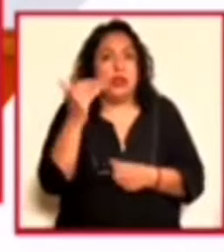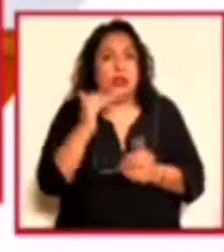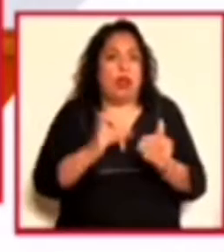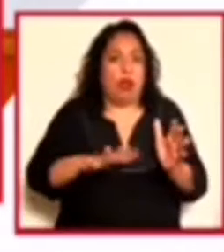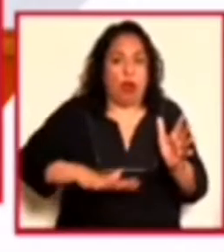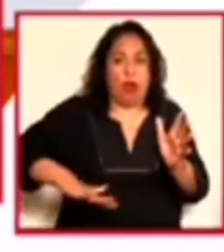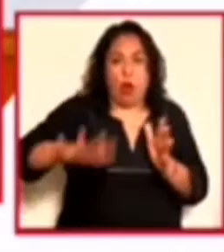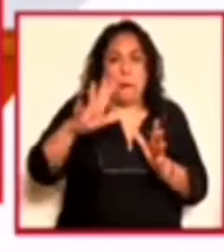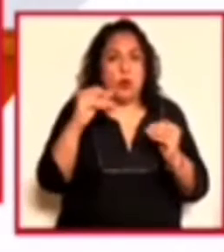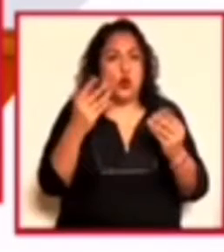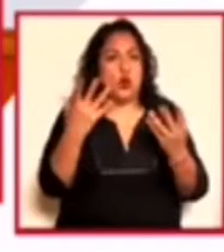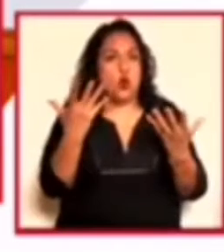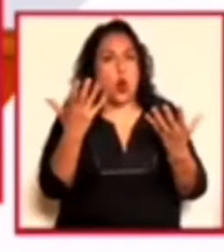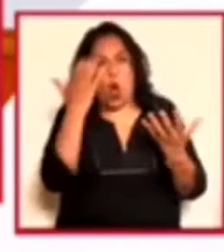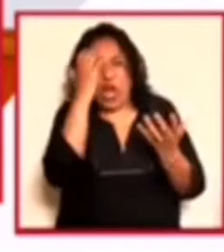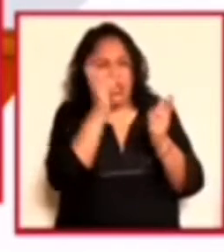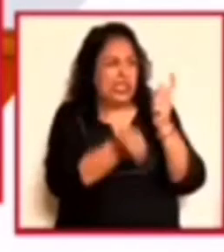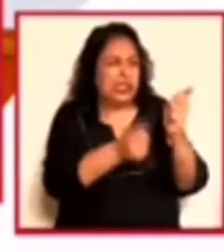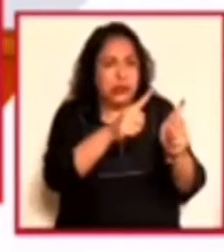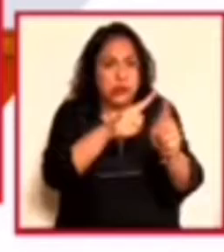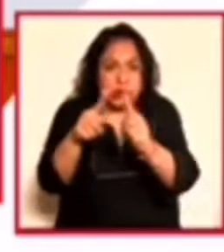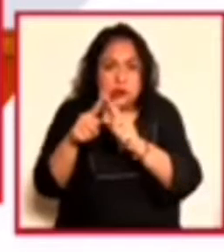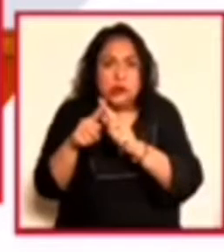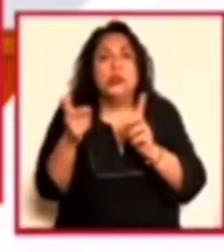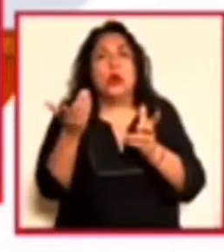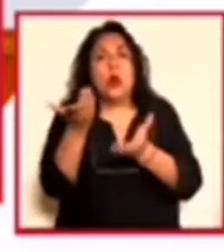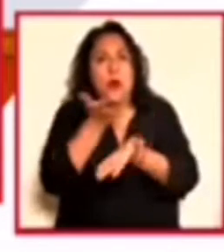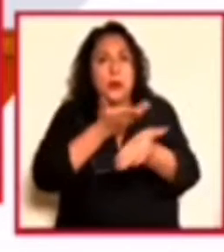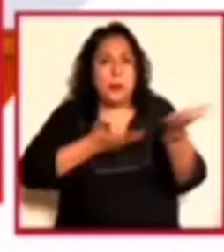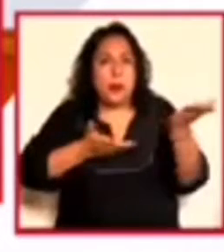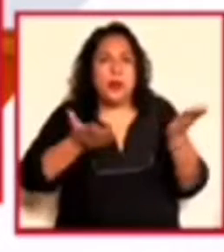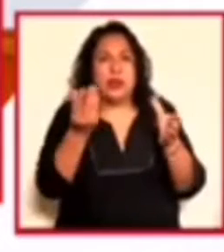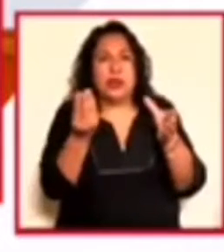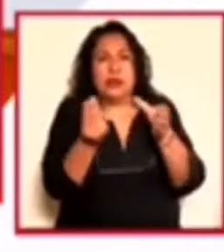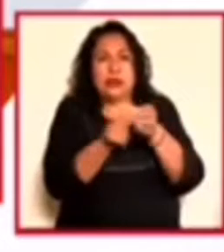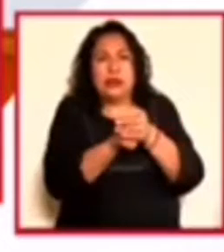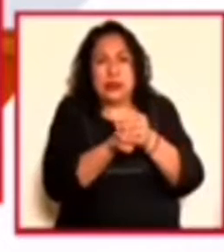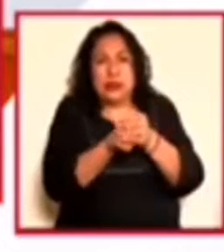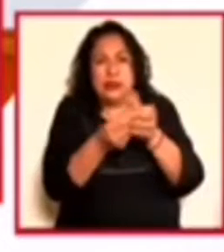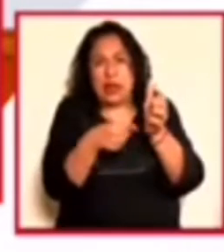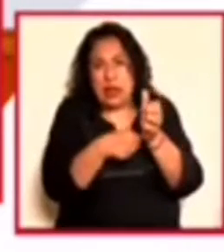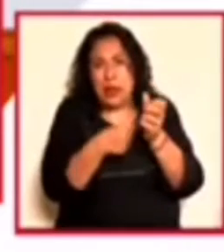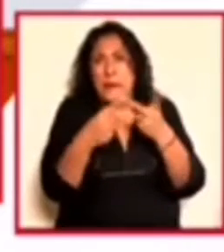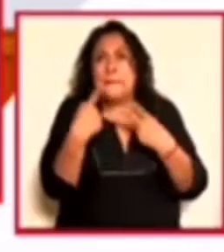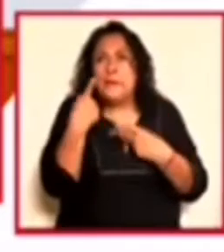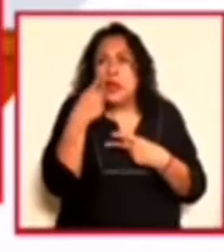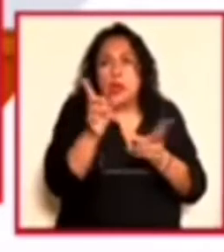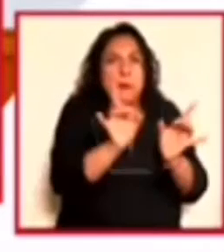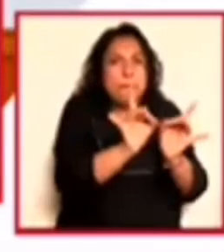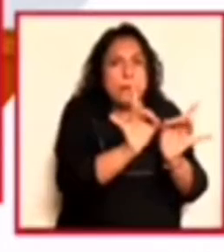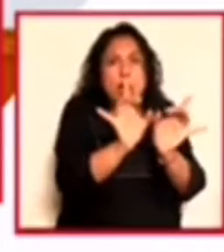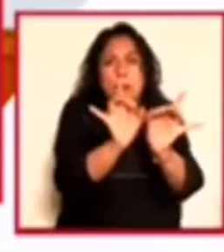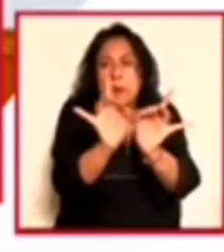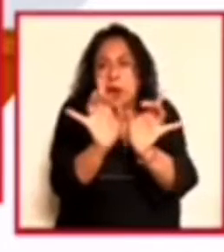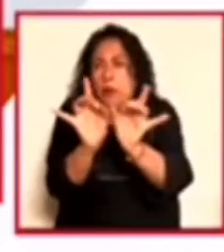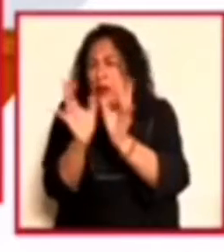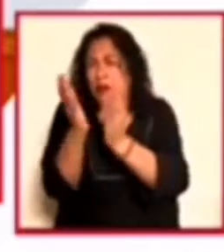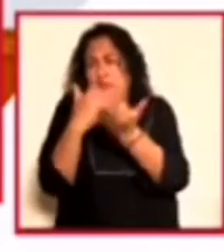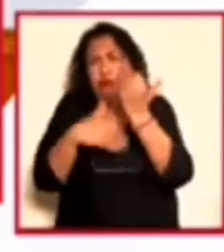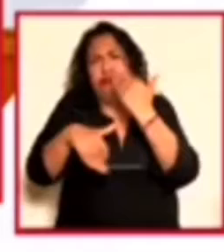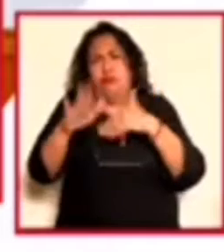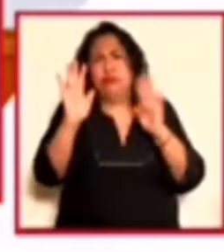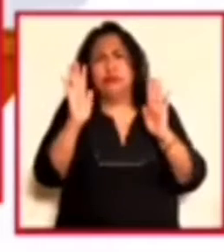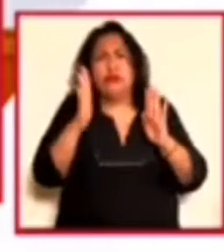Entonces, compartía secretos, veía situaciones, de todo. Y como yo era muy jovencito,